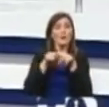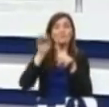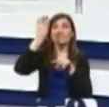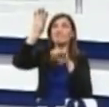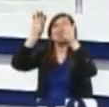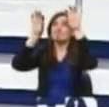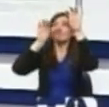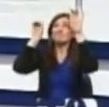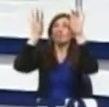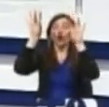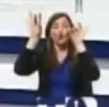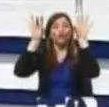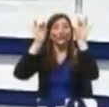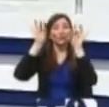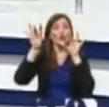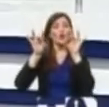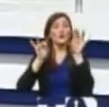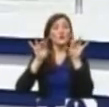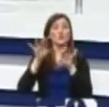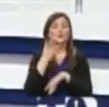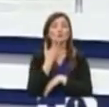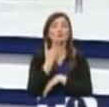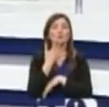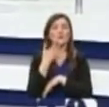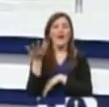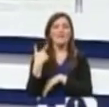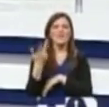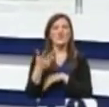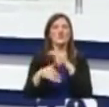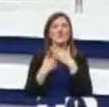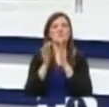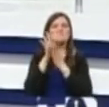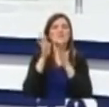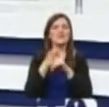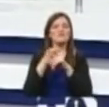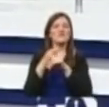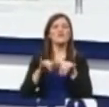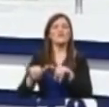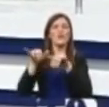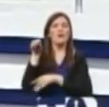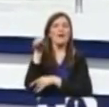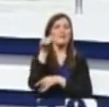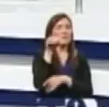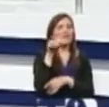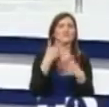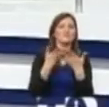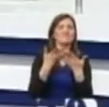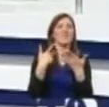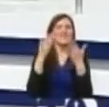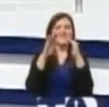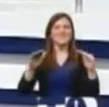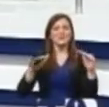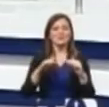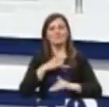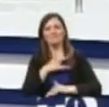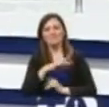adornados con luces multicolores y figuras alusivas a la fecha. La alegría y todo el colorido ya se siente en